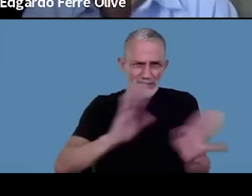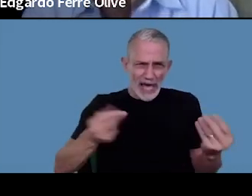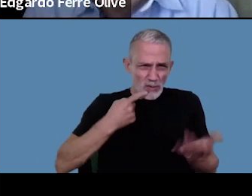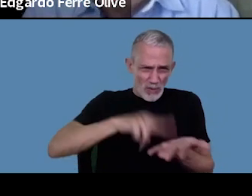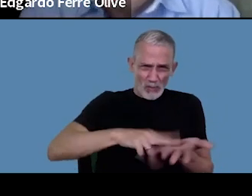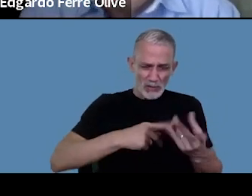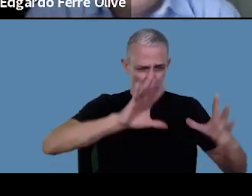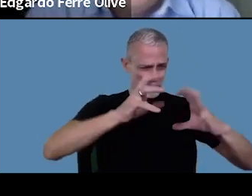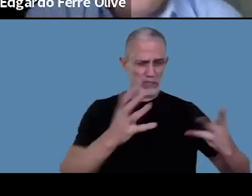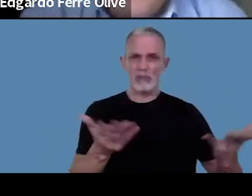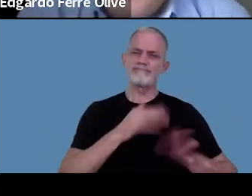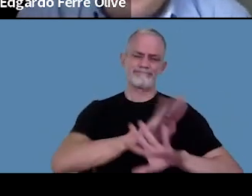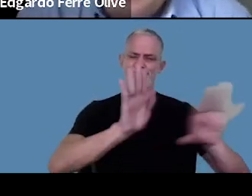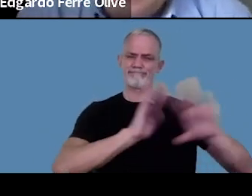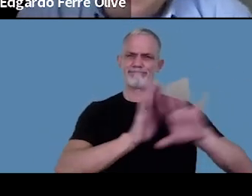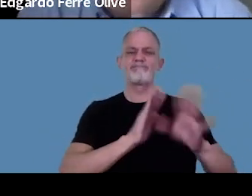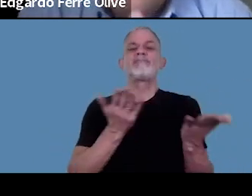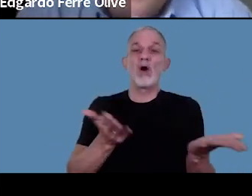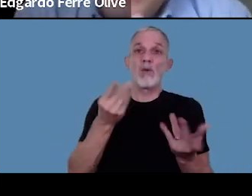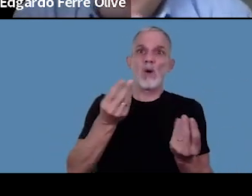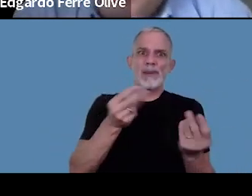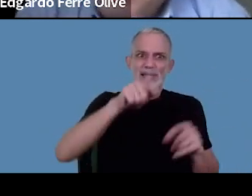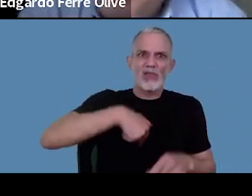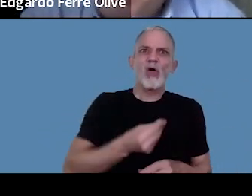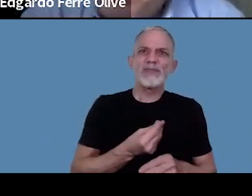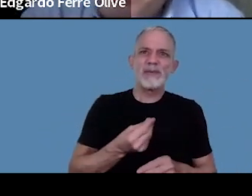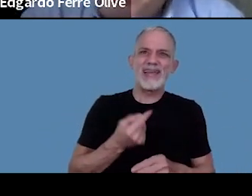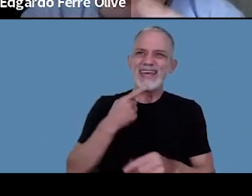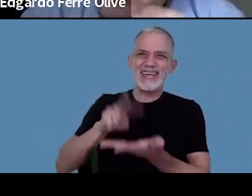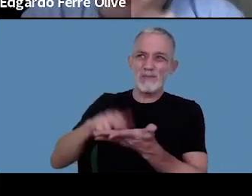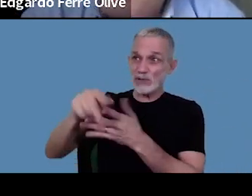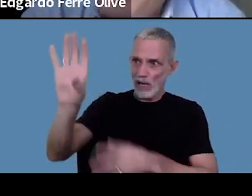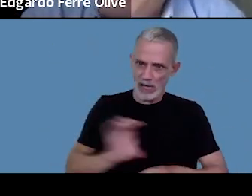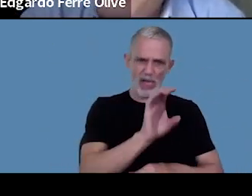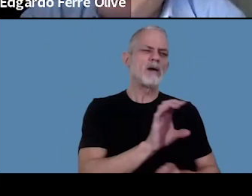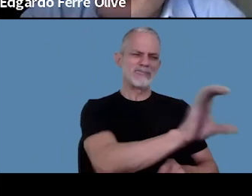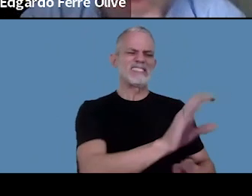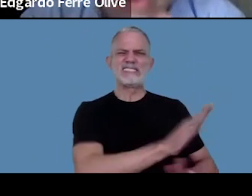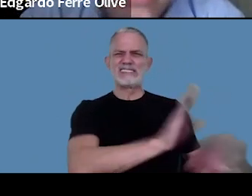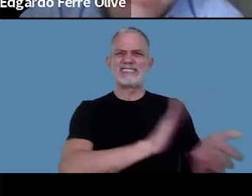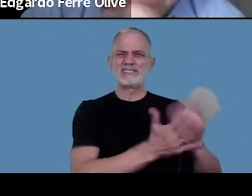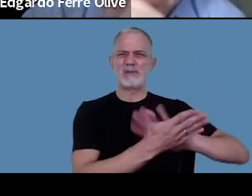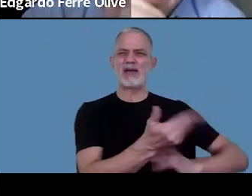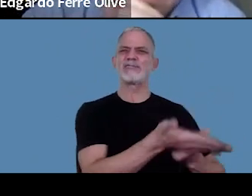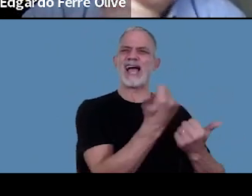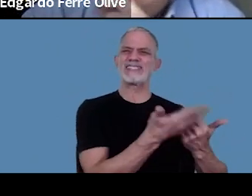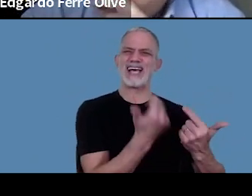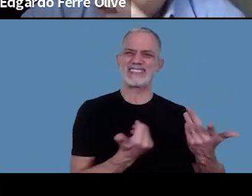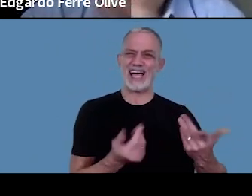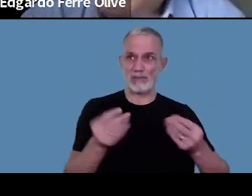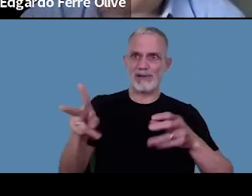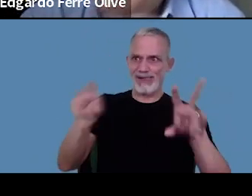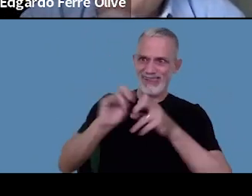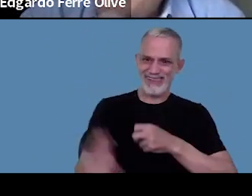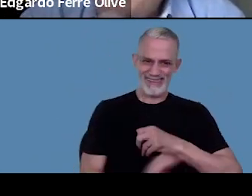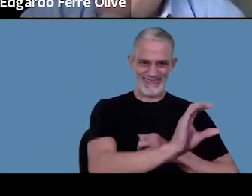distorsivo, por eso se dejó de aplicar, esos instrumentos, esos impuestos se pueden ir eliminando. Otro que se cataloga como